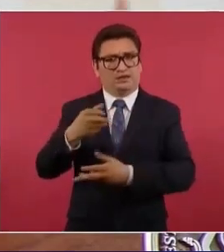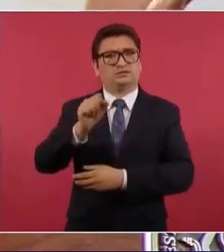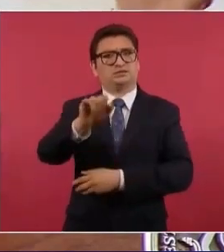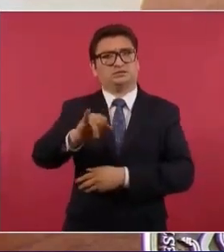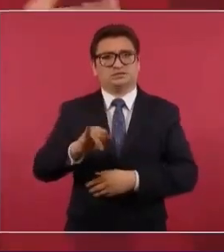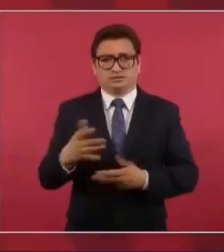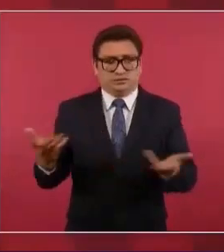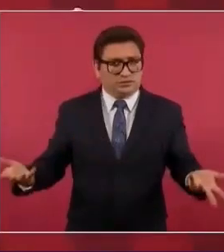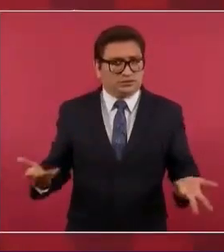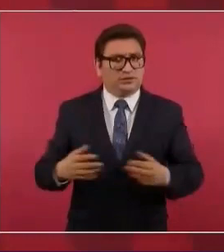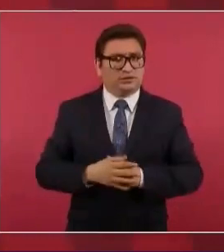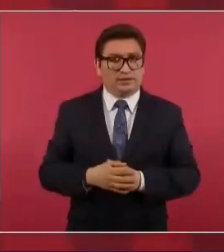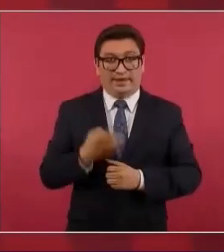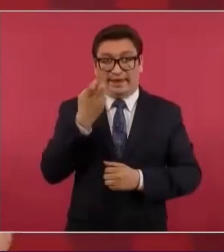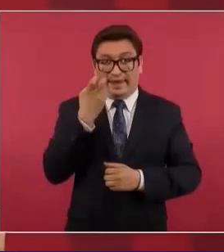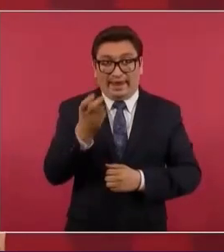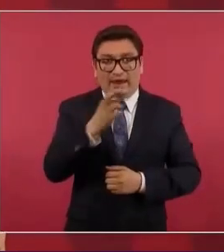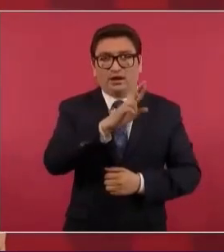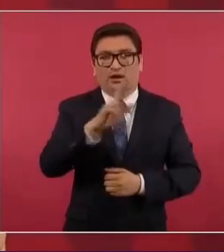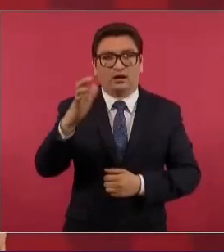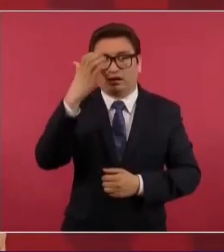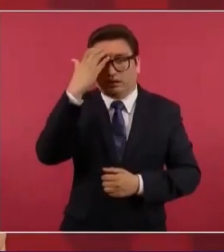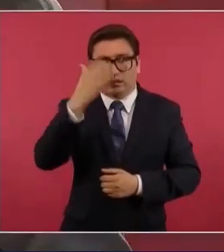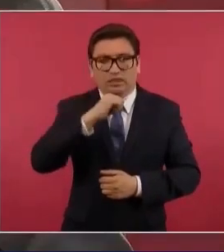¿Por qué eso no se reconoce?